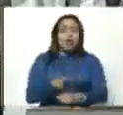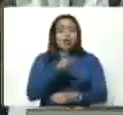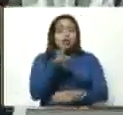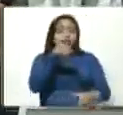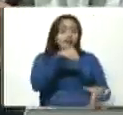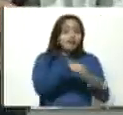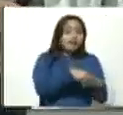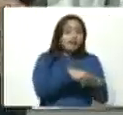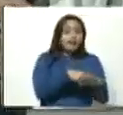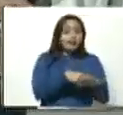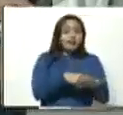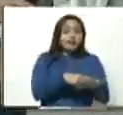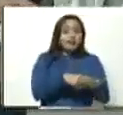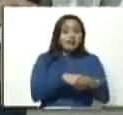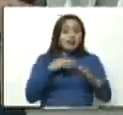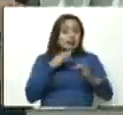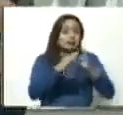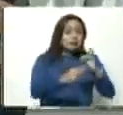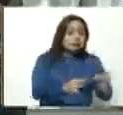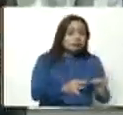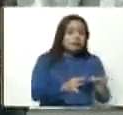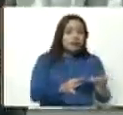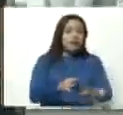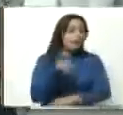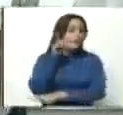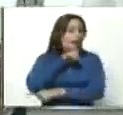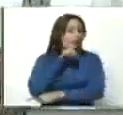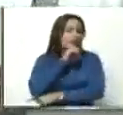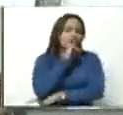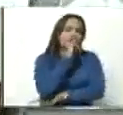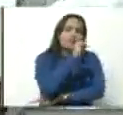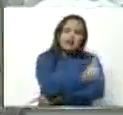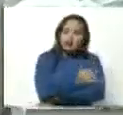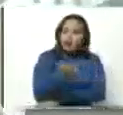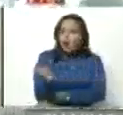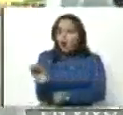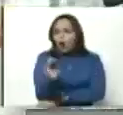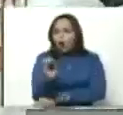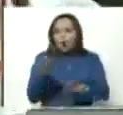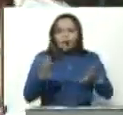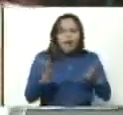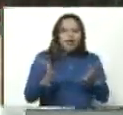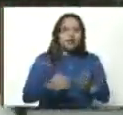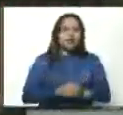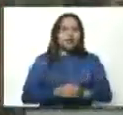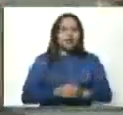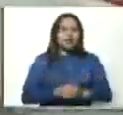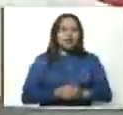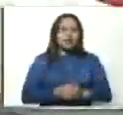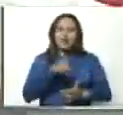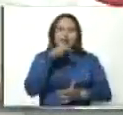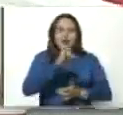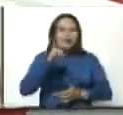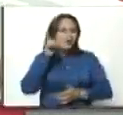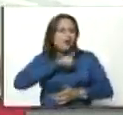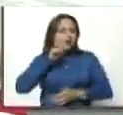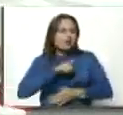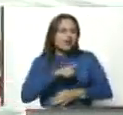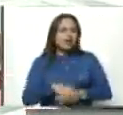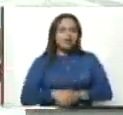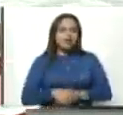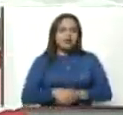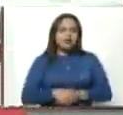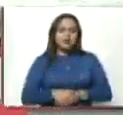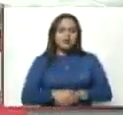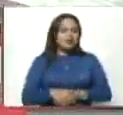la infodemia, de las informaciones que son informaciones basura, los fake news. La vacuna